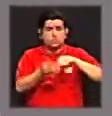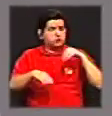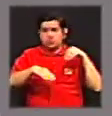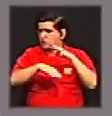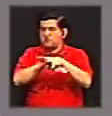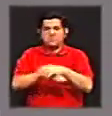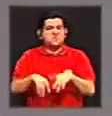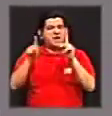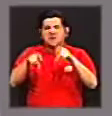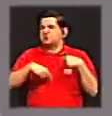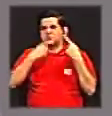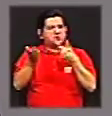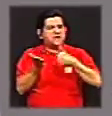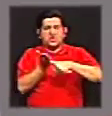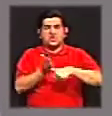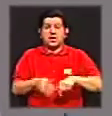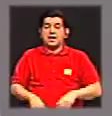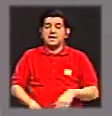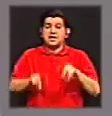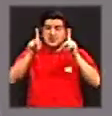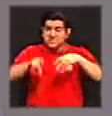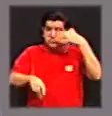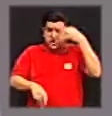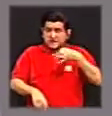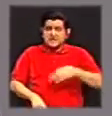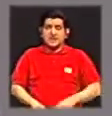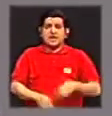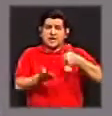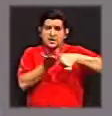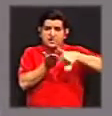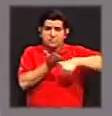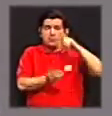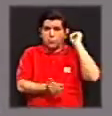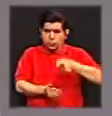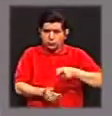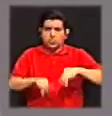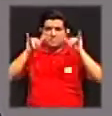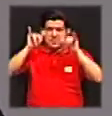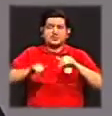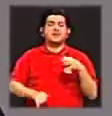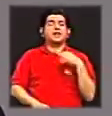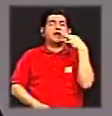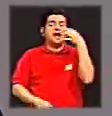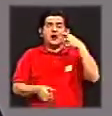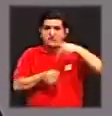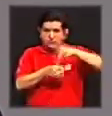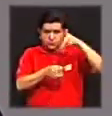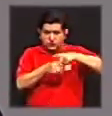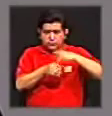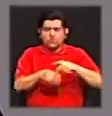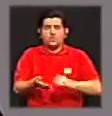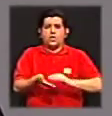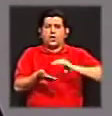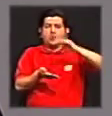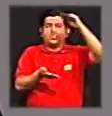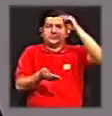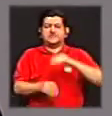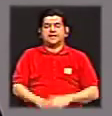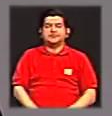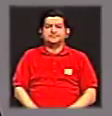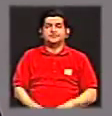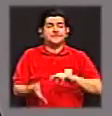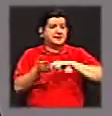que creen que la obligatoriedad del voto se debe mantener, la participación futura, según nuestros datos, es mayor. Entonces,